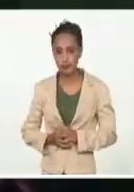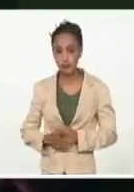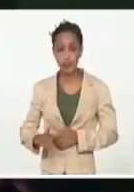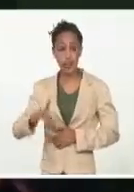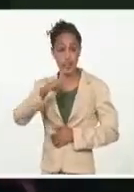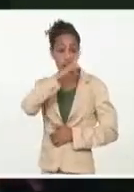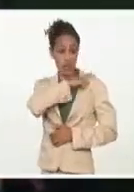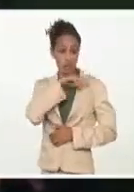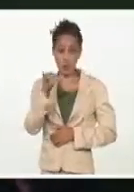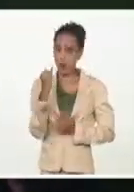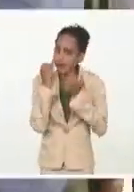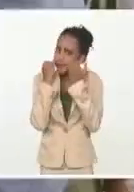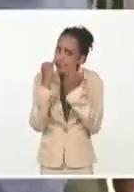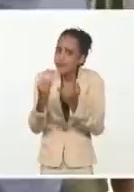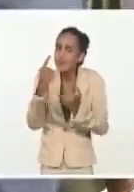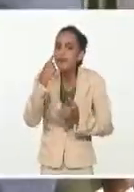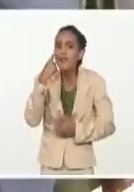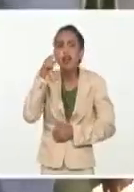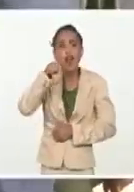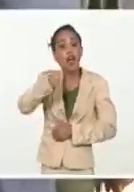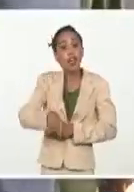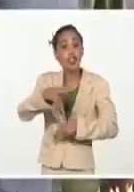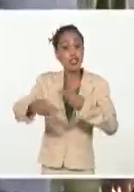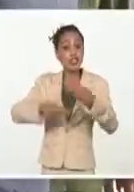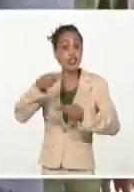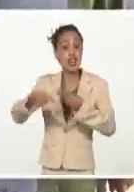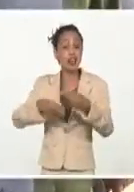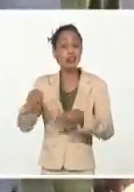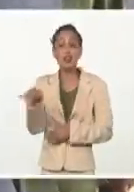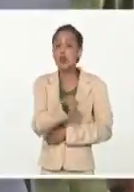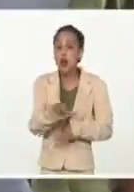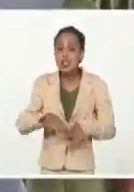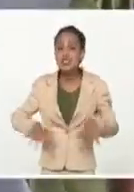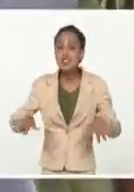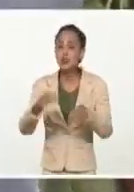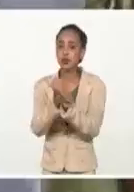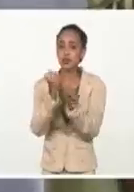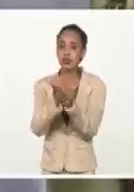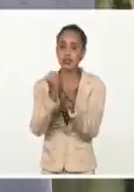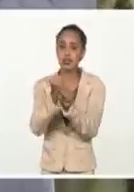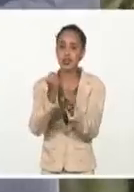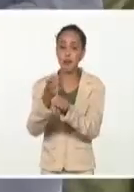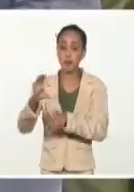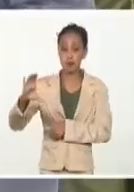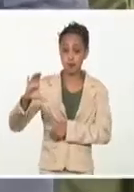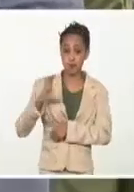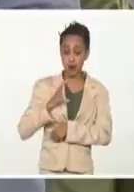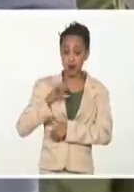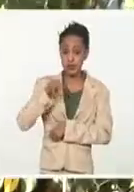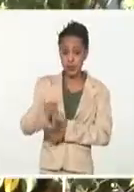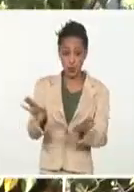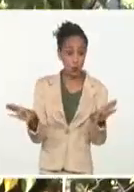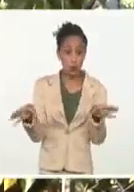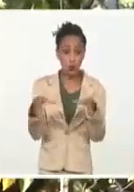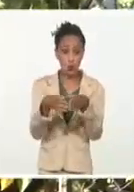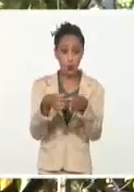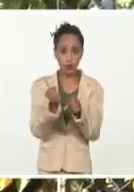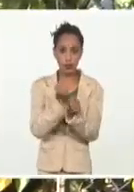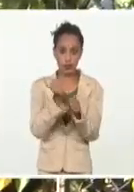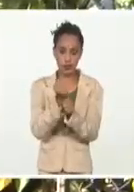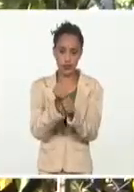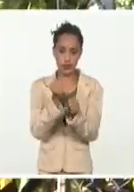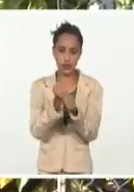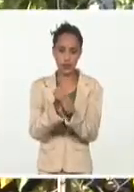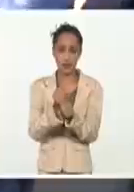se interesó por las producciones que allí se realizan y las condiciones de trabajo y salariales de su colectivo laboral miguel díaz-canel